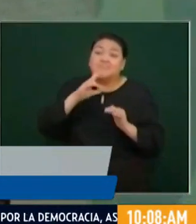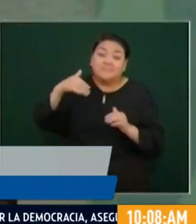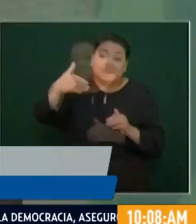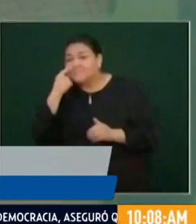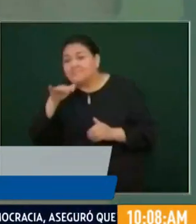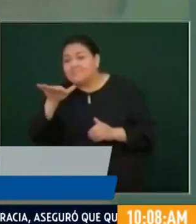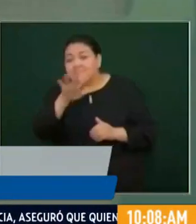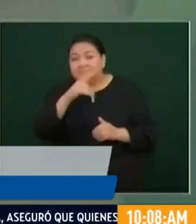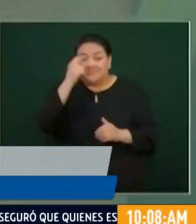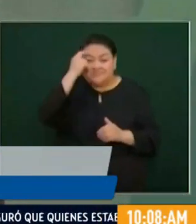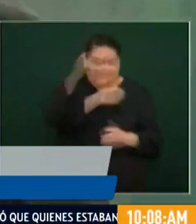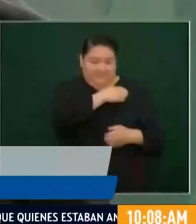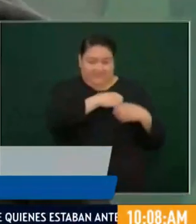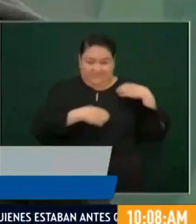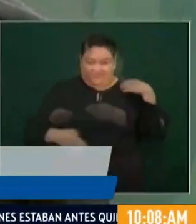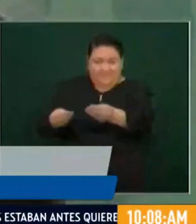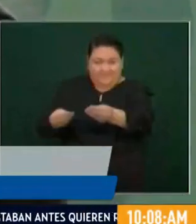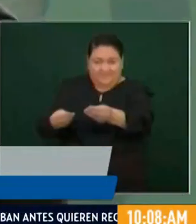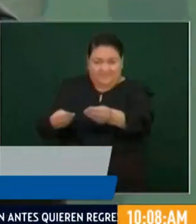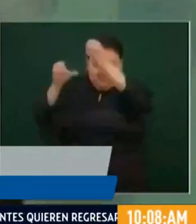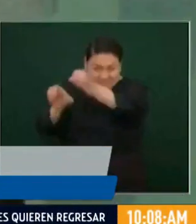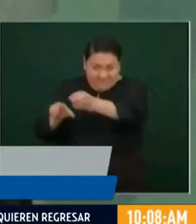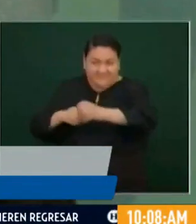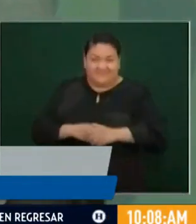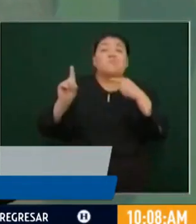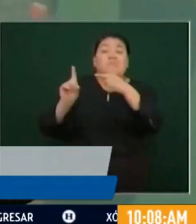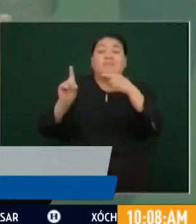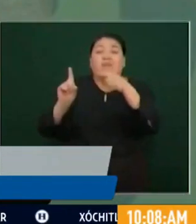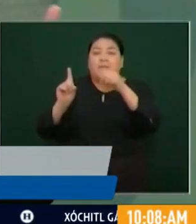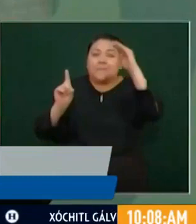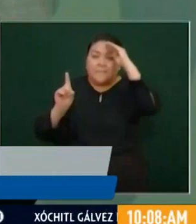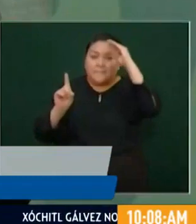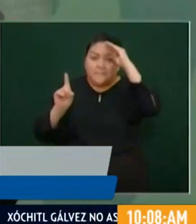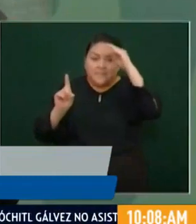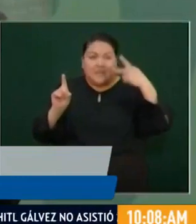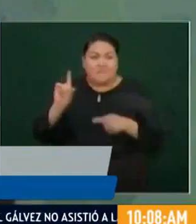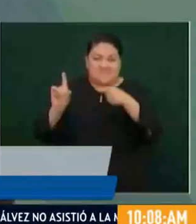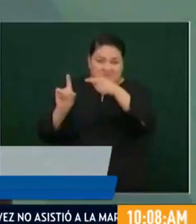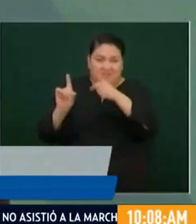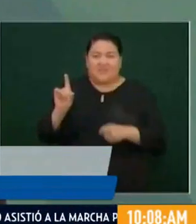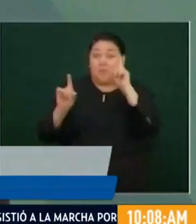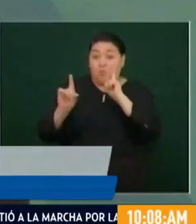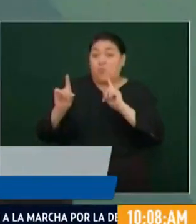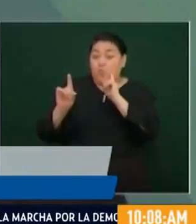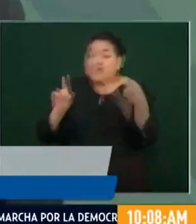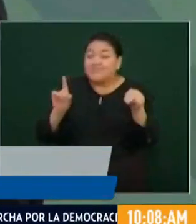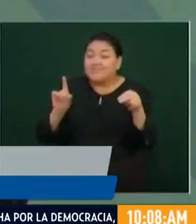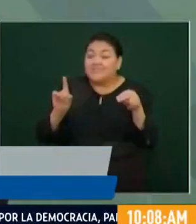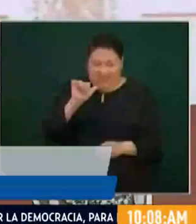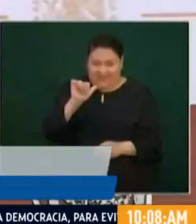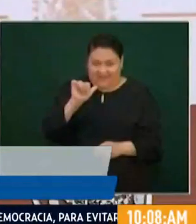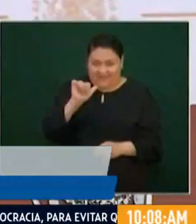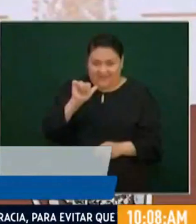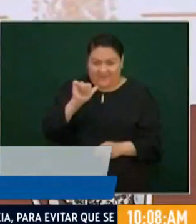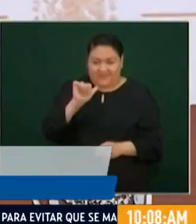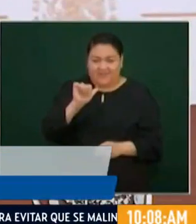yo las cosas, voy a entregar la banda presidencial a una mujer que piensa como piensa la mayoría del pueblo, una mujer que se llama Justicia, o